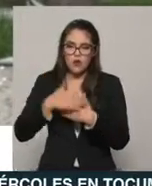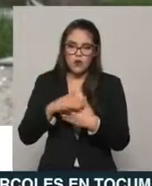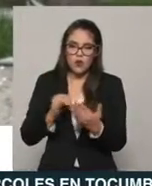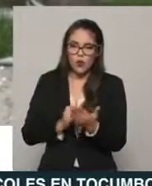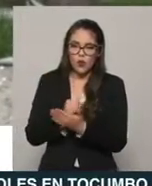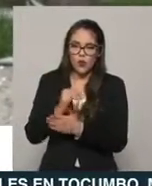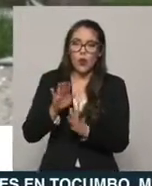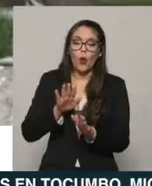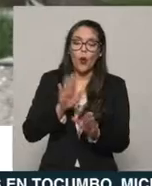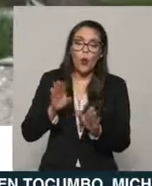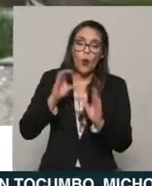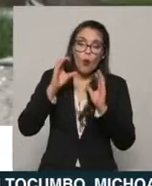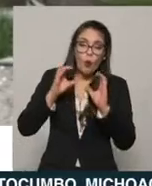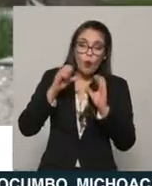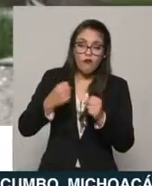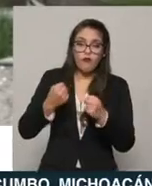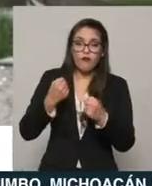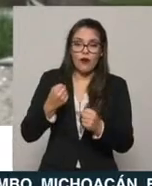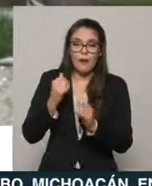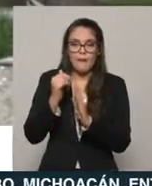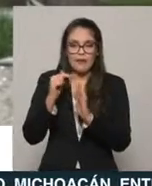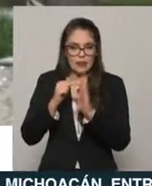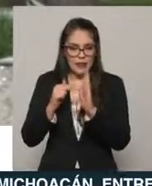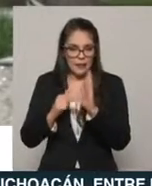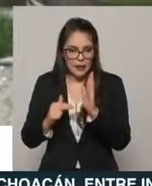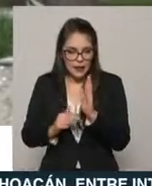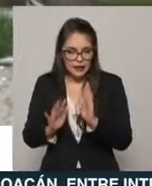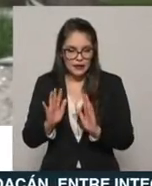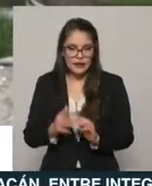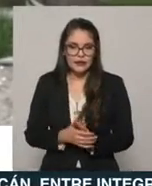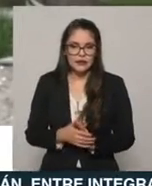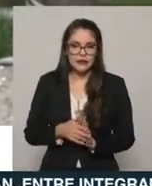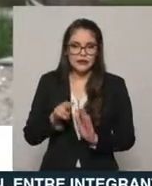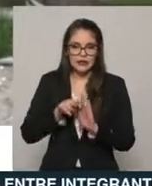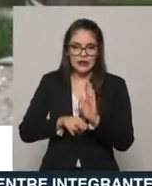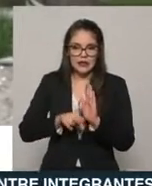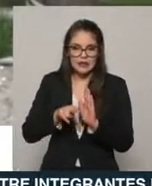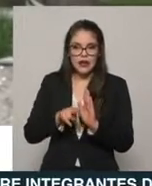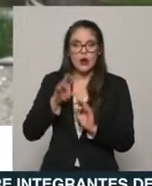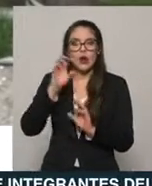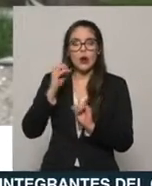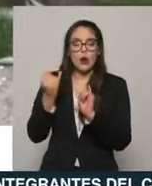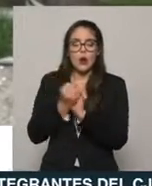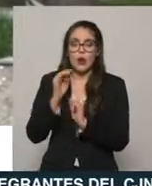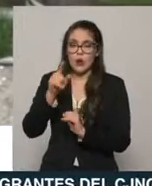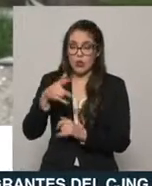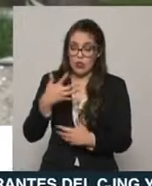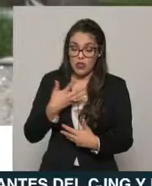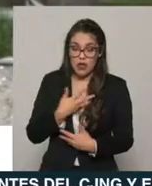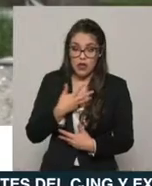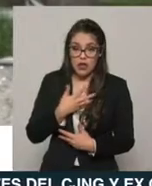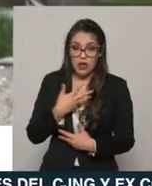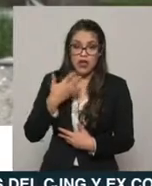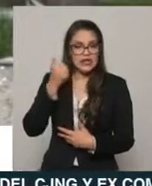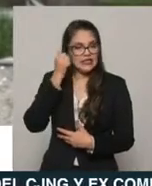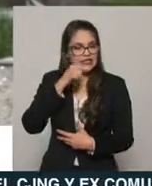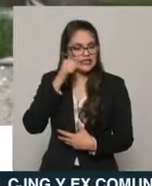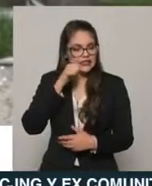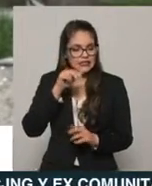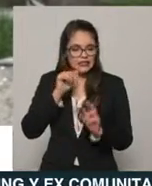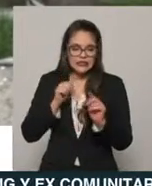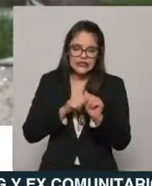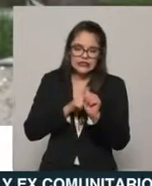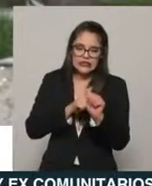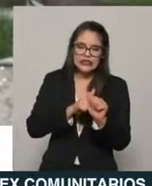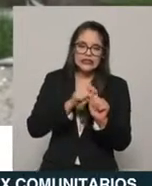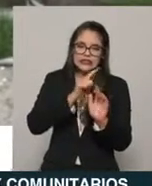uso de la fuerza. Usamos técnicas, dependiendo en la situación en la cual tú te encuentres, siempre apegado al